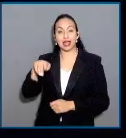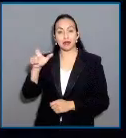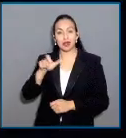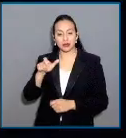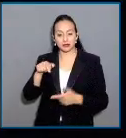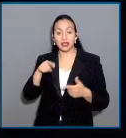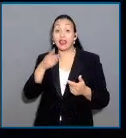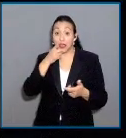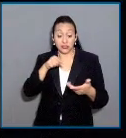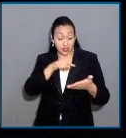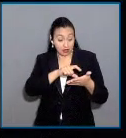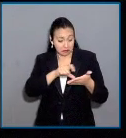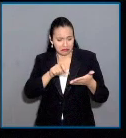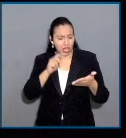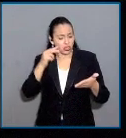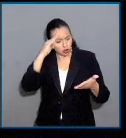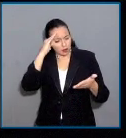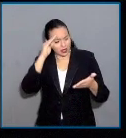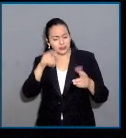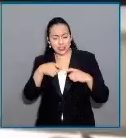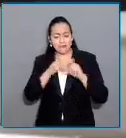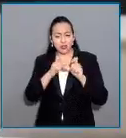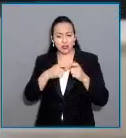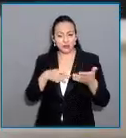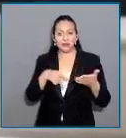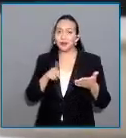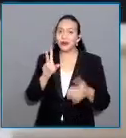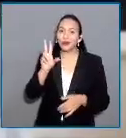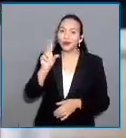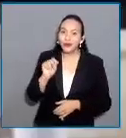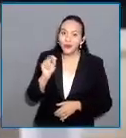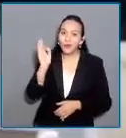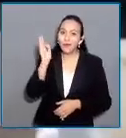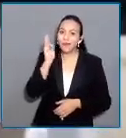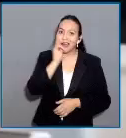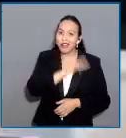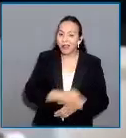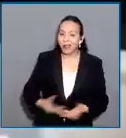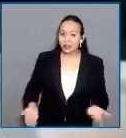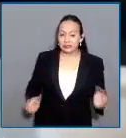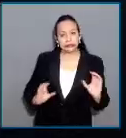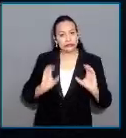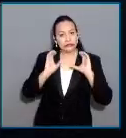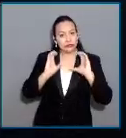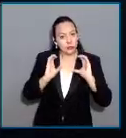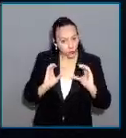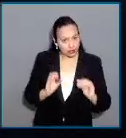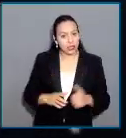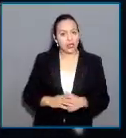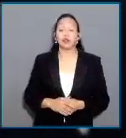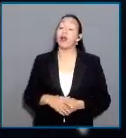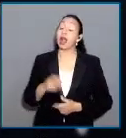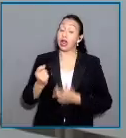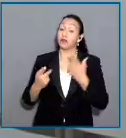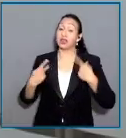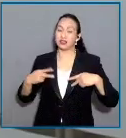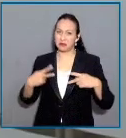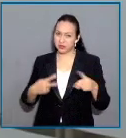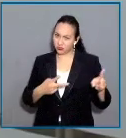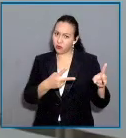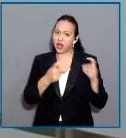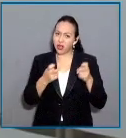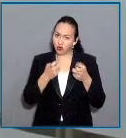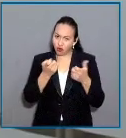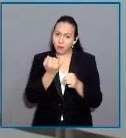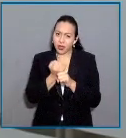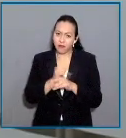en una situación de vulnerabilidad, mientras que los delincuentes mejoran sus métodos para engañar a personas e instituciones. Ante un